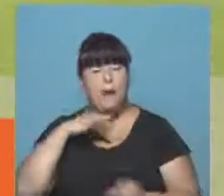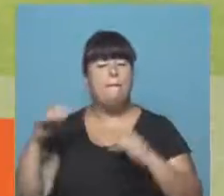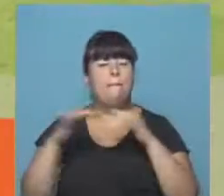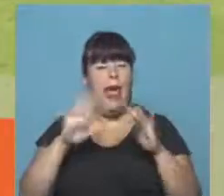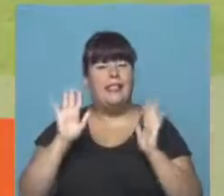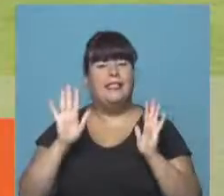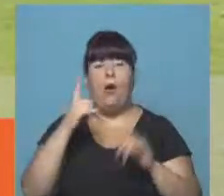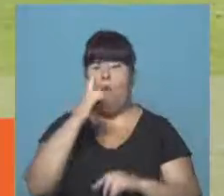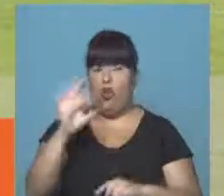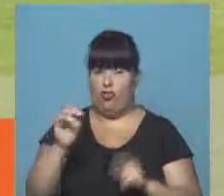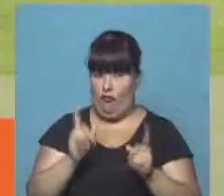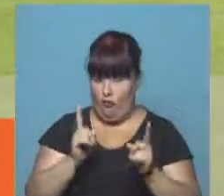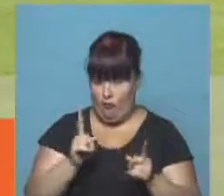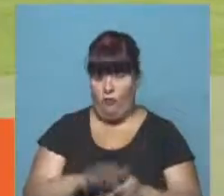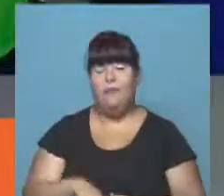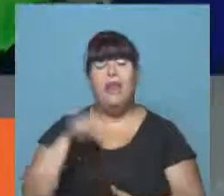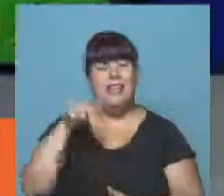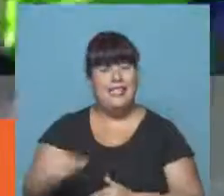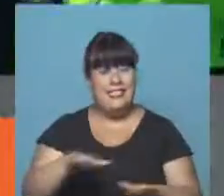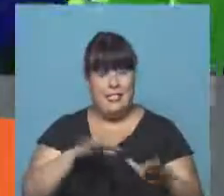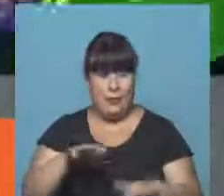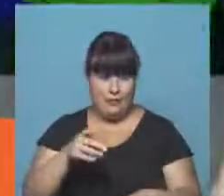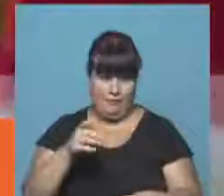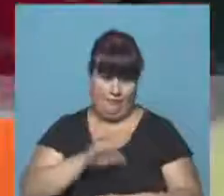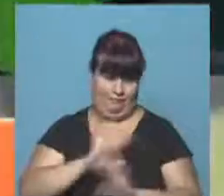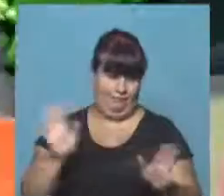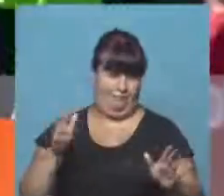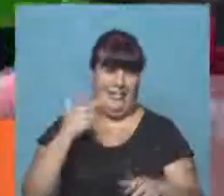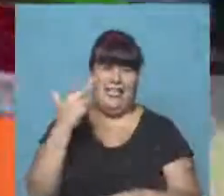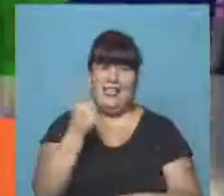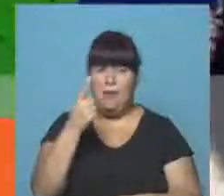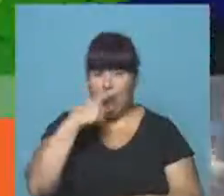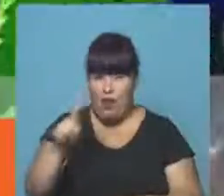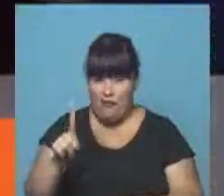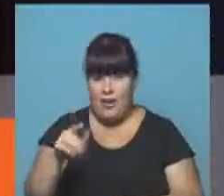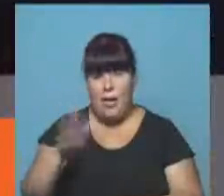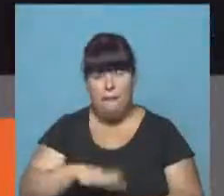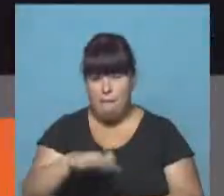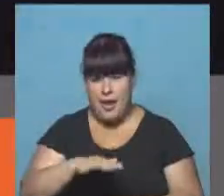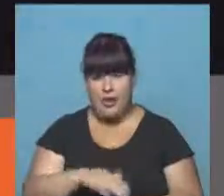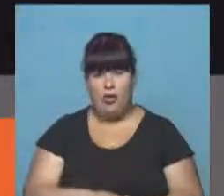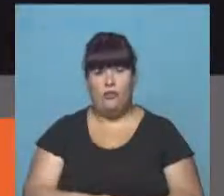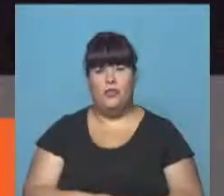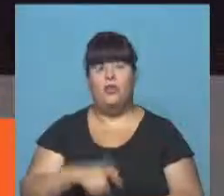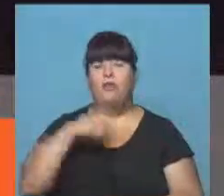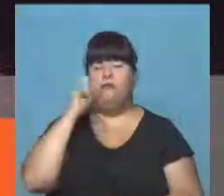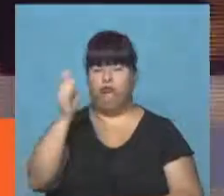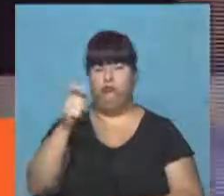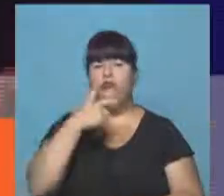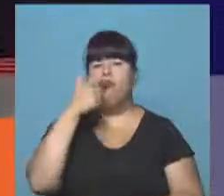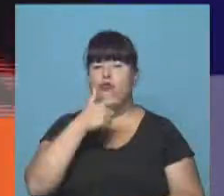seguía tan solo 1-0. Y en esta situación, casi a 3 minutos del final, poquito menos, tarjeta roja